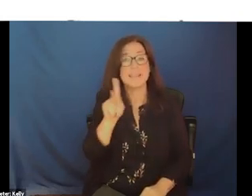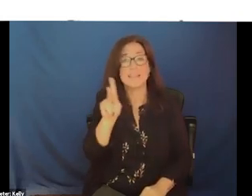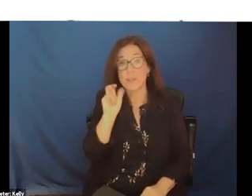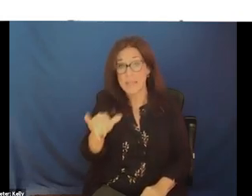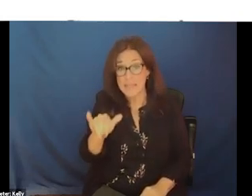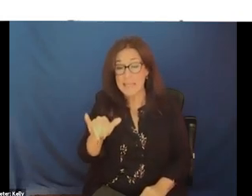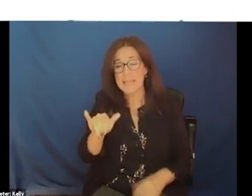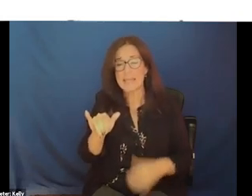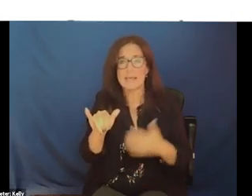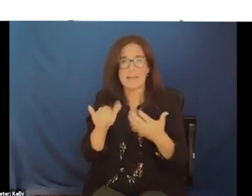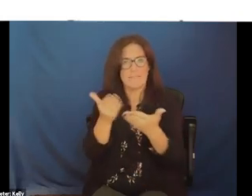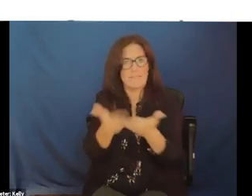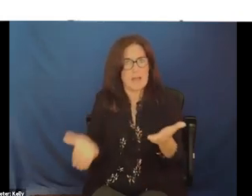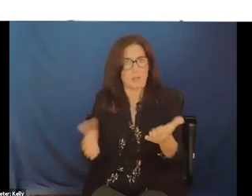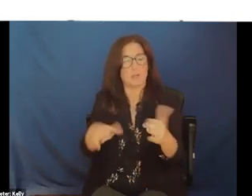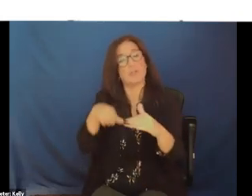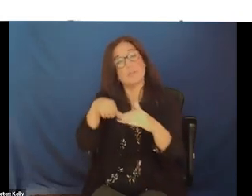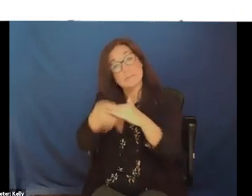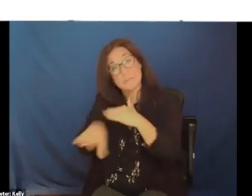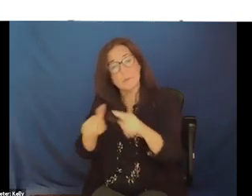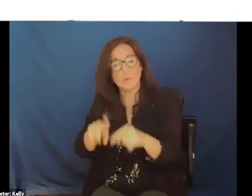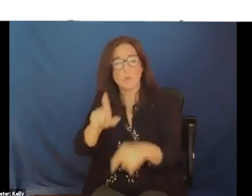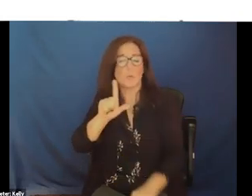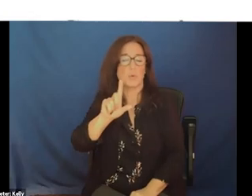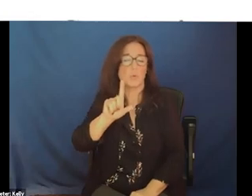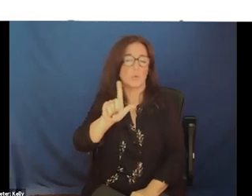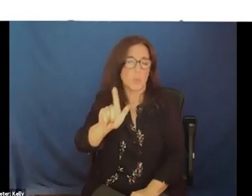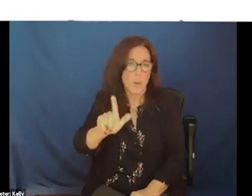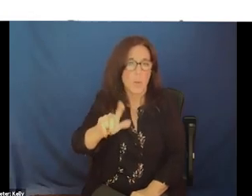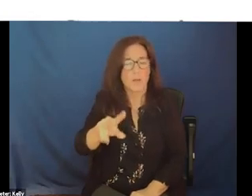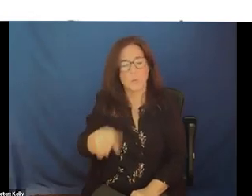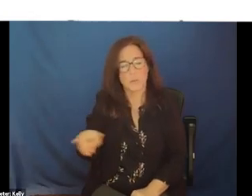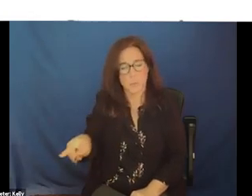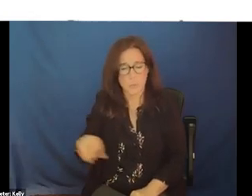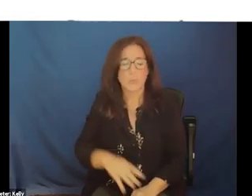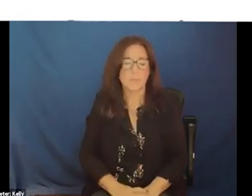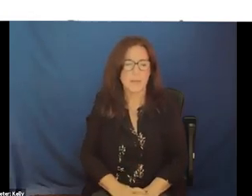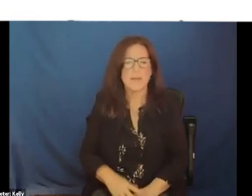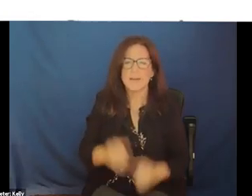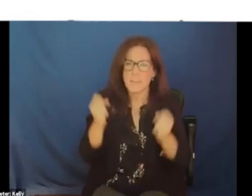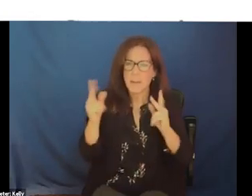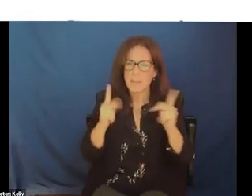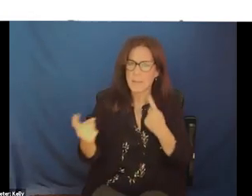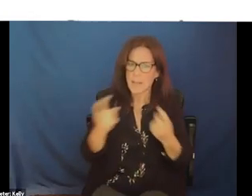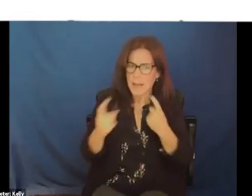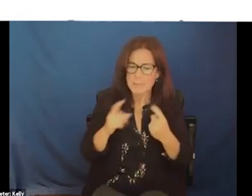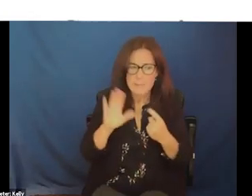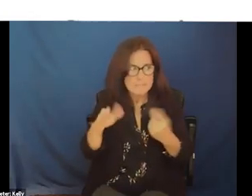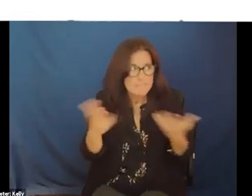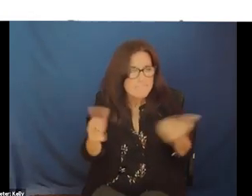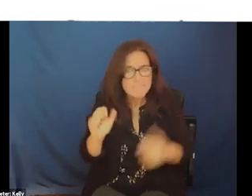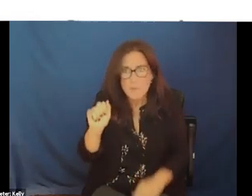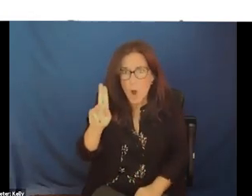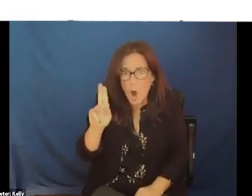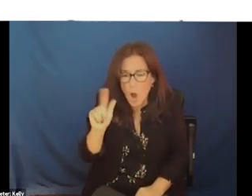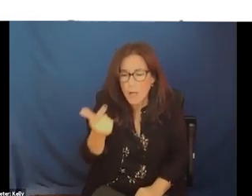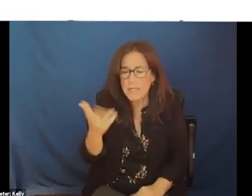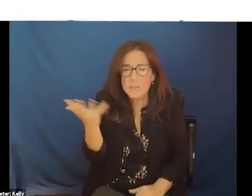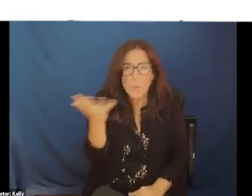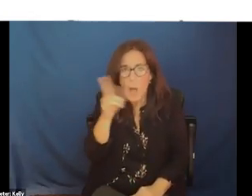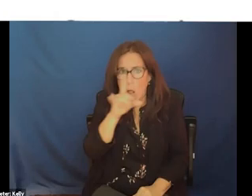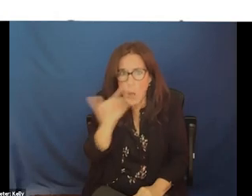dirigimos al 2021 y 2022 yo sé que yo he recibido muchas preguntas sobre cómo va a ser en agosto o en septiembre